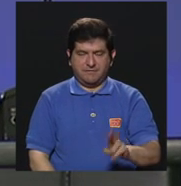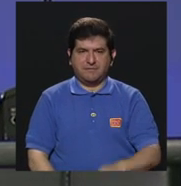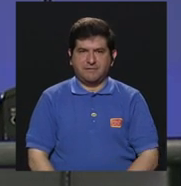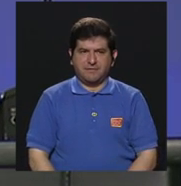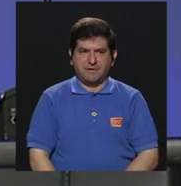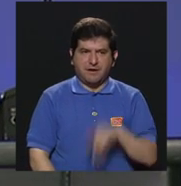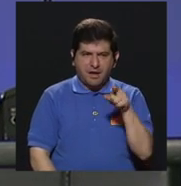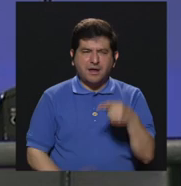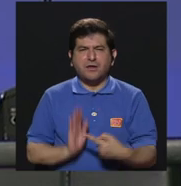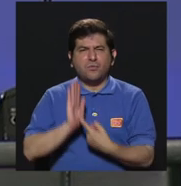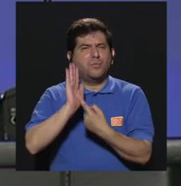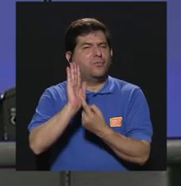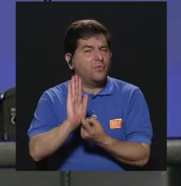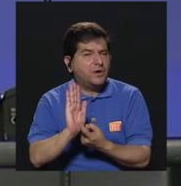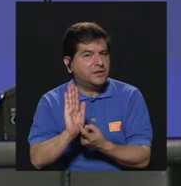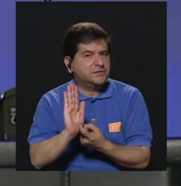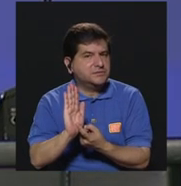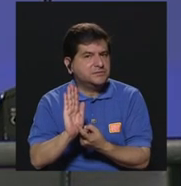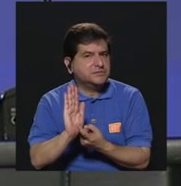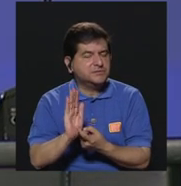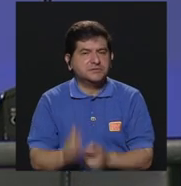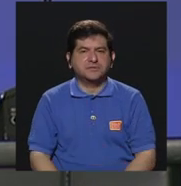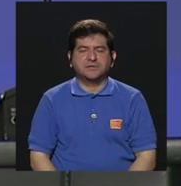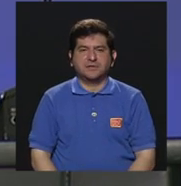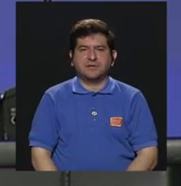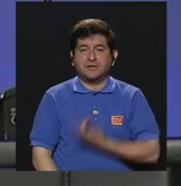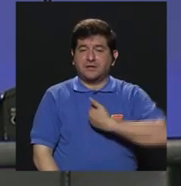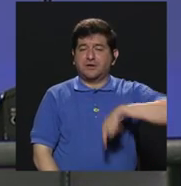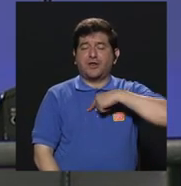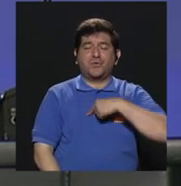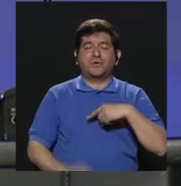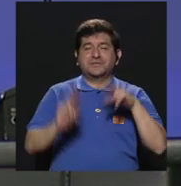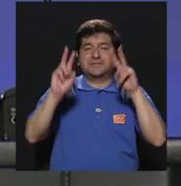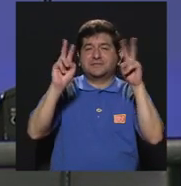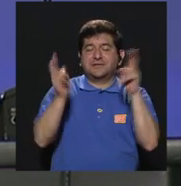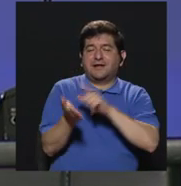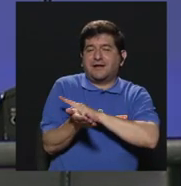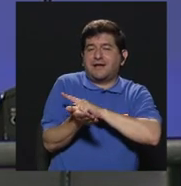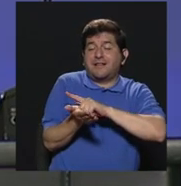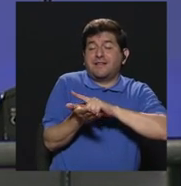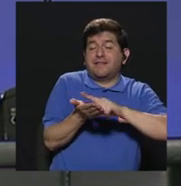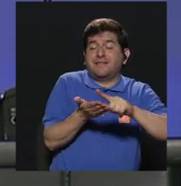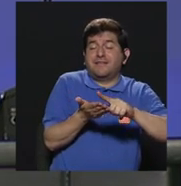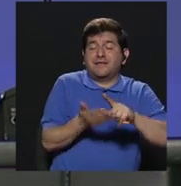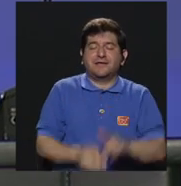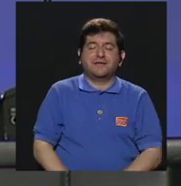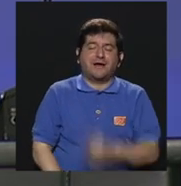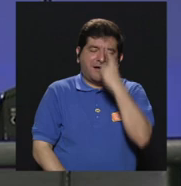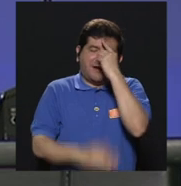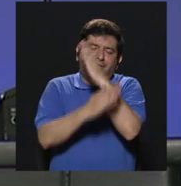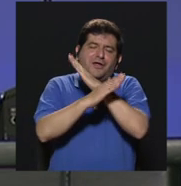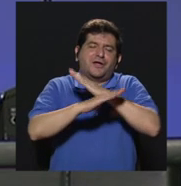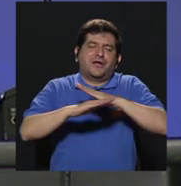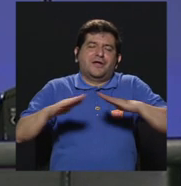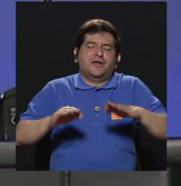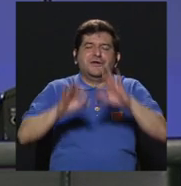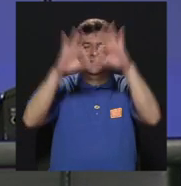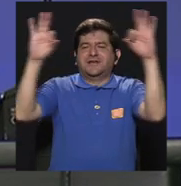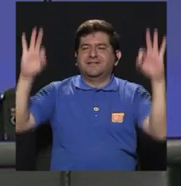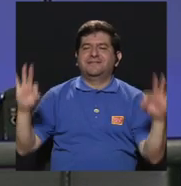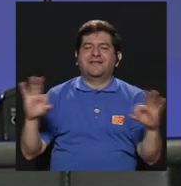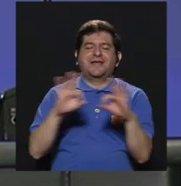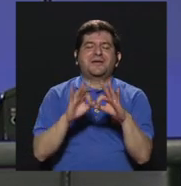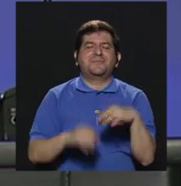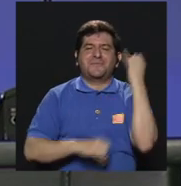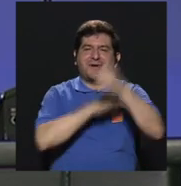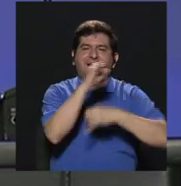cual refleja nuestra inmaculada y cándida imagen